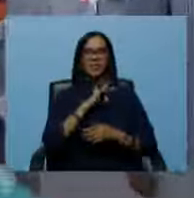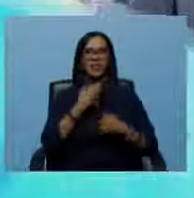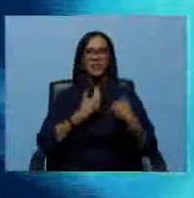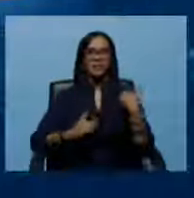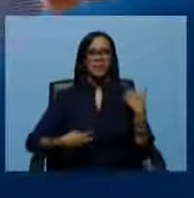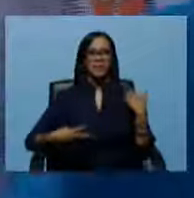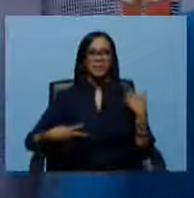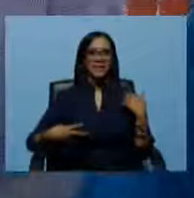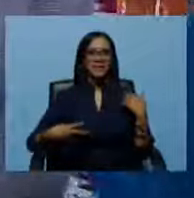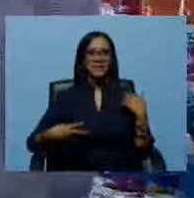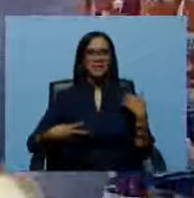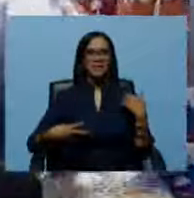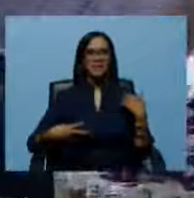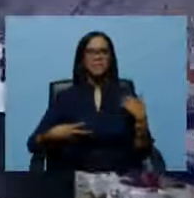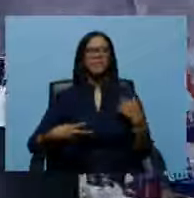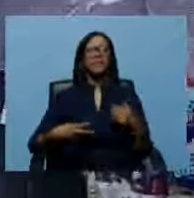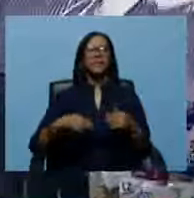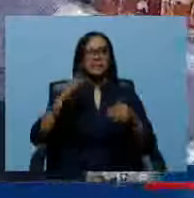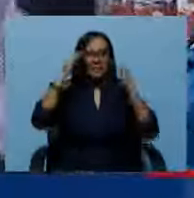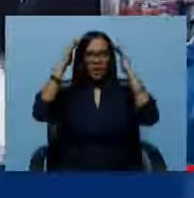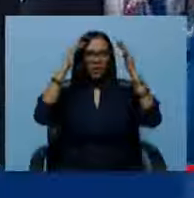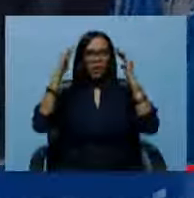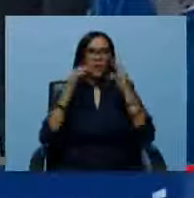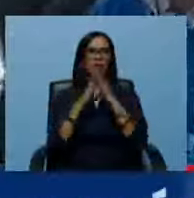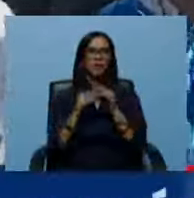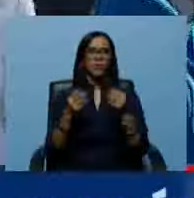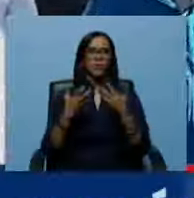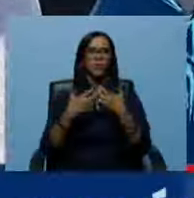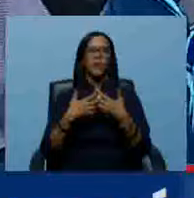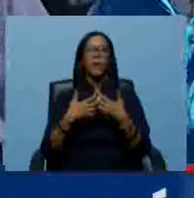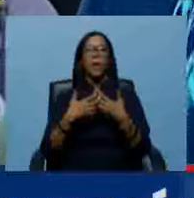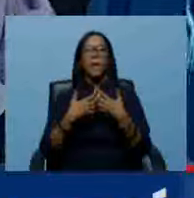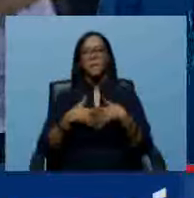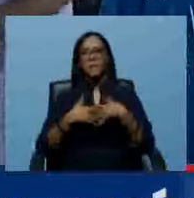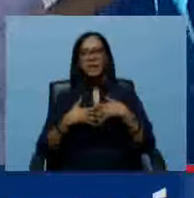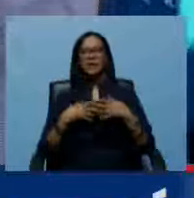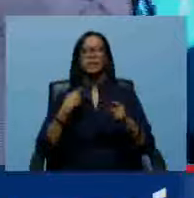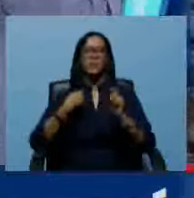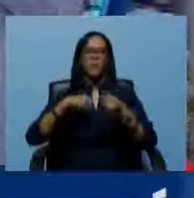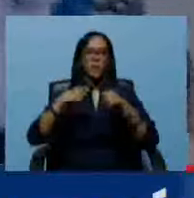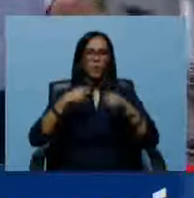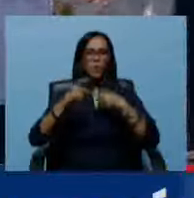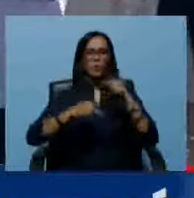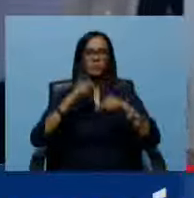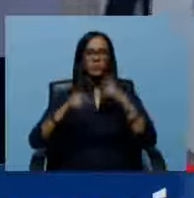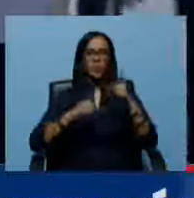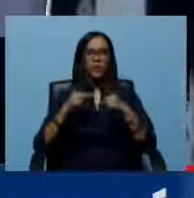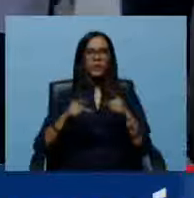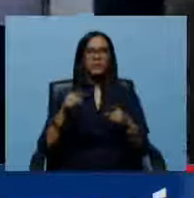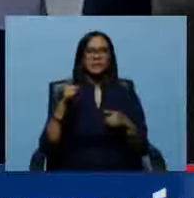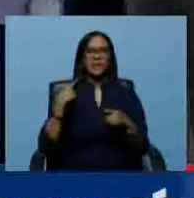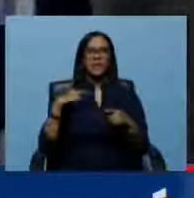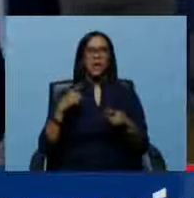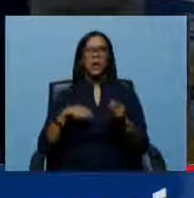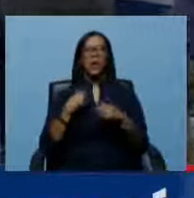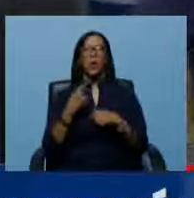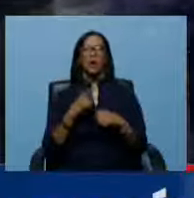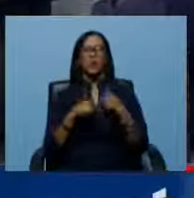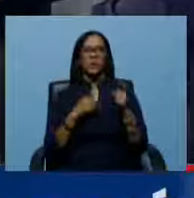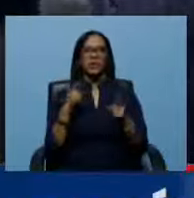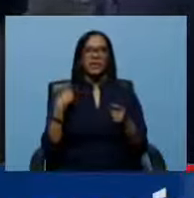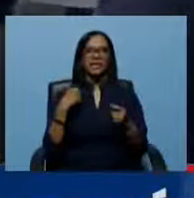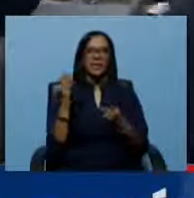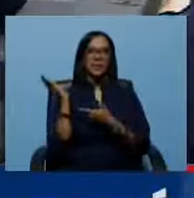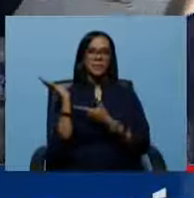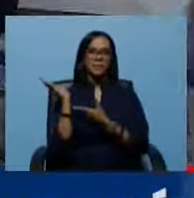vicepresidenta, saludos aquí a todos los exportadores, productores y exportadoras. Por aquí también tenemos otro producto. ¿Qué tenemos